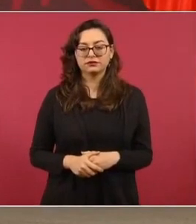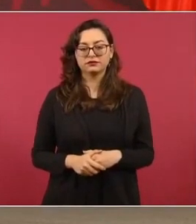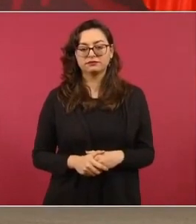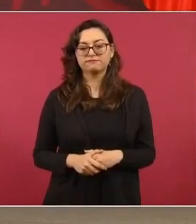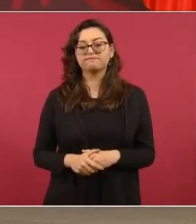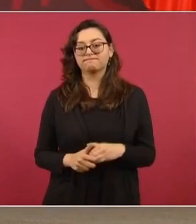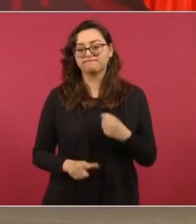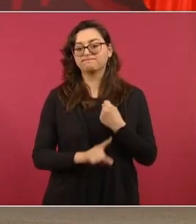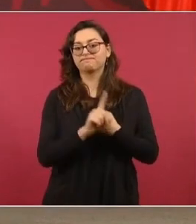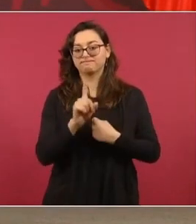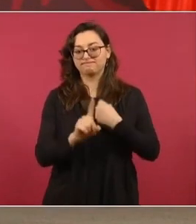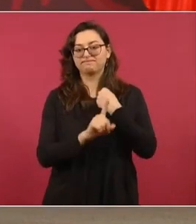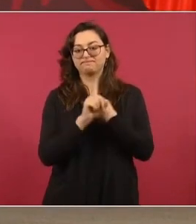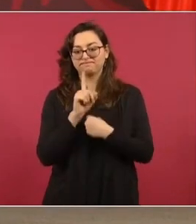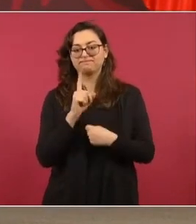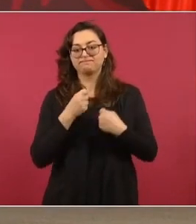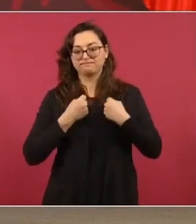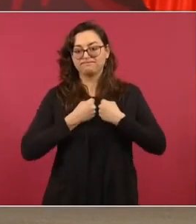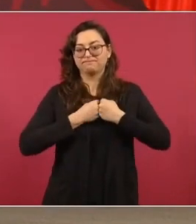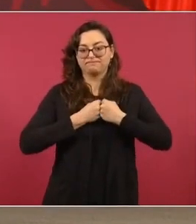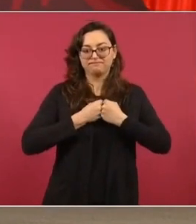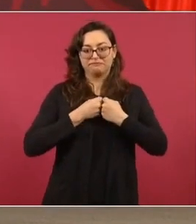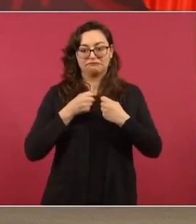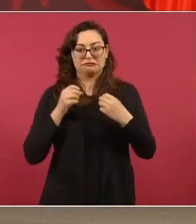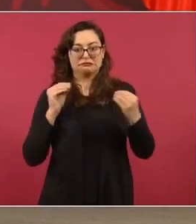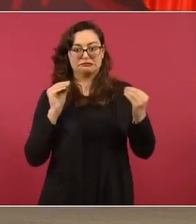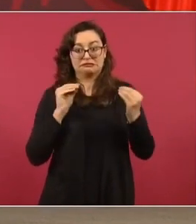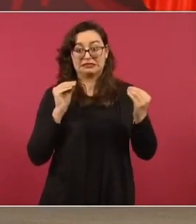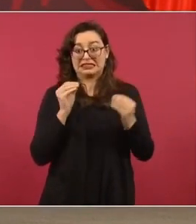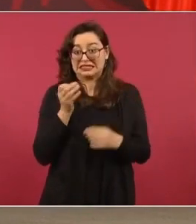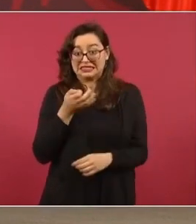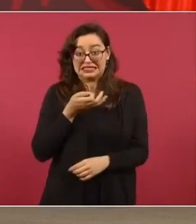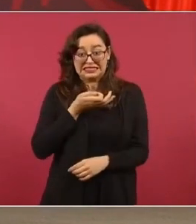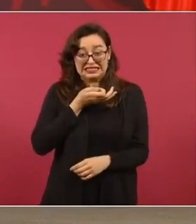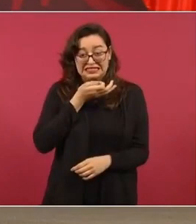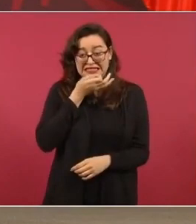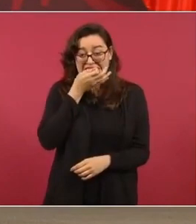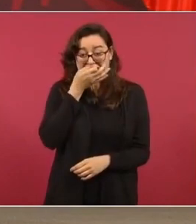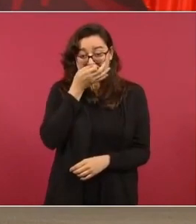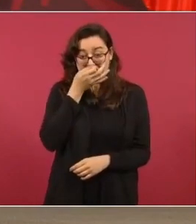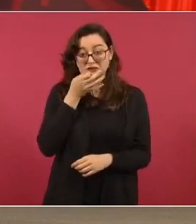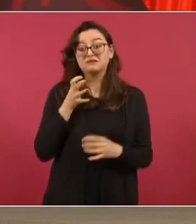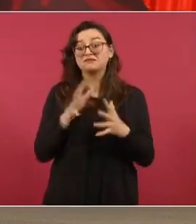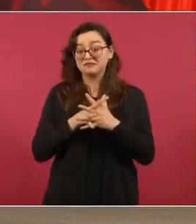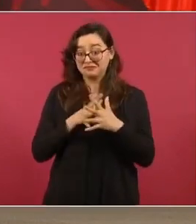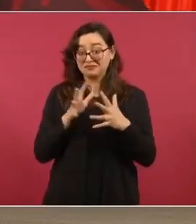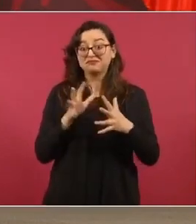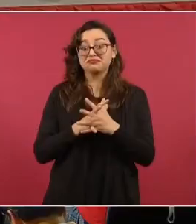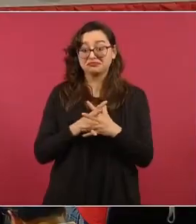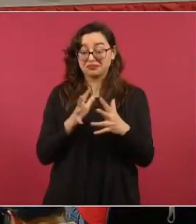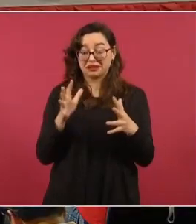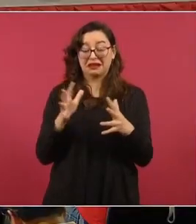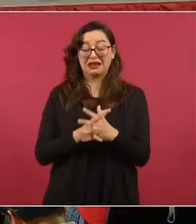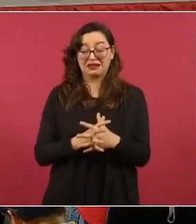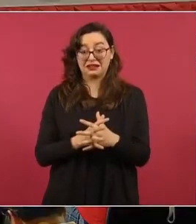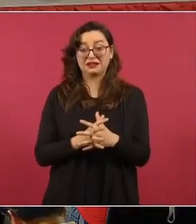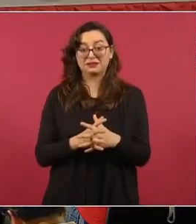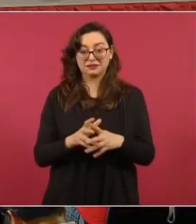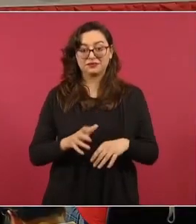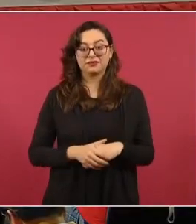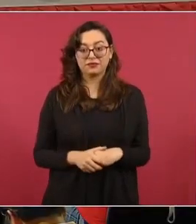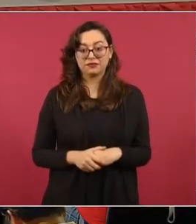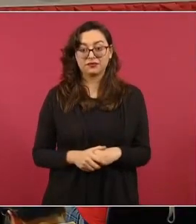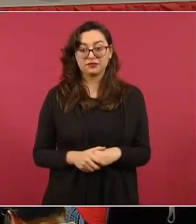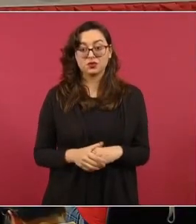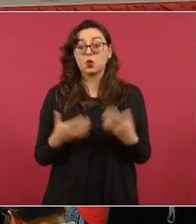y hubo un problema de límites. Incluso estuvimos a punto de que se declarara una guerra, la única